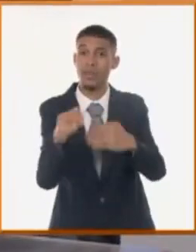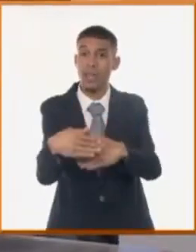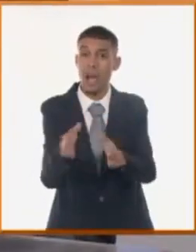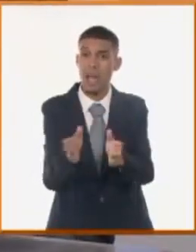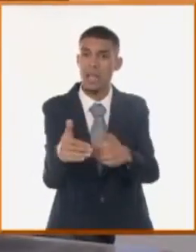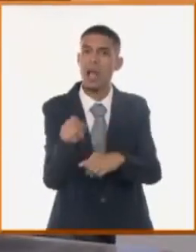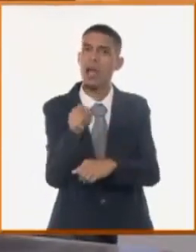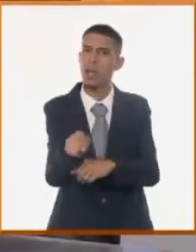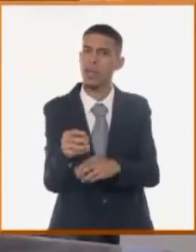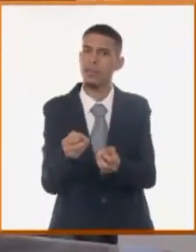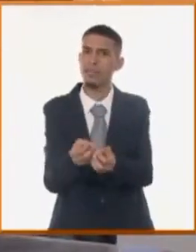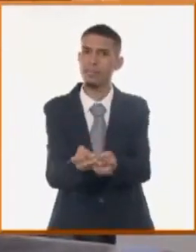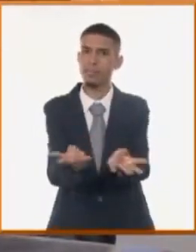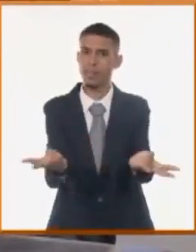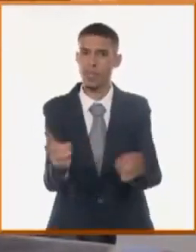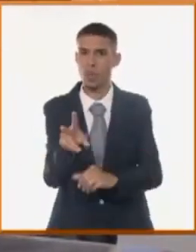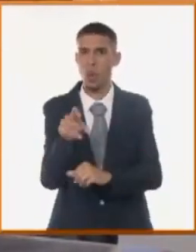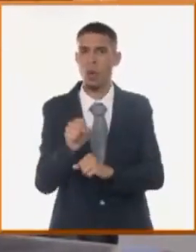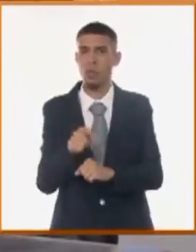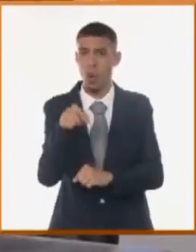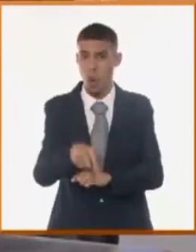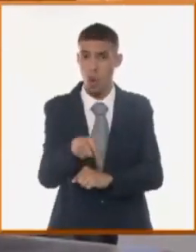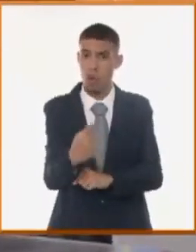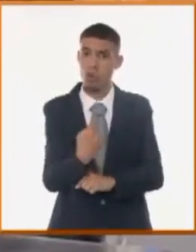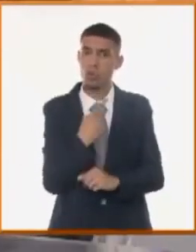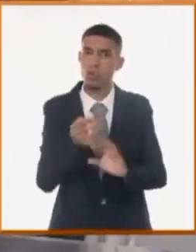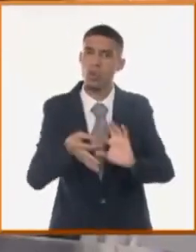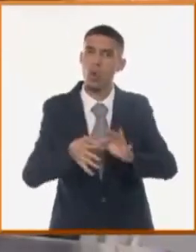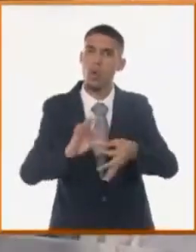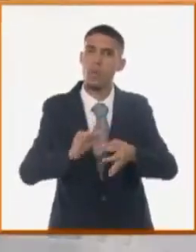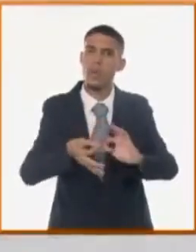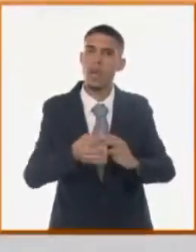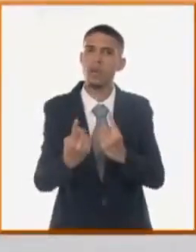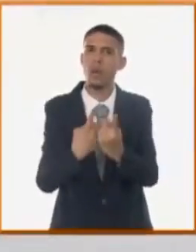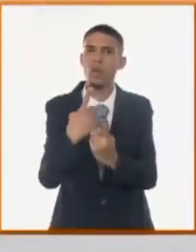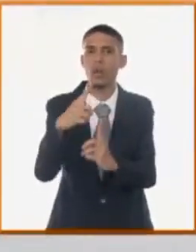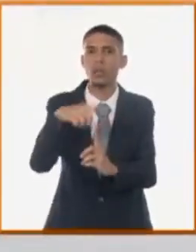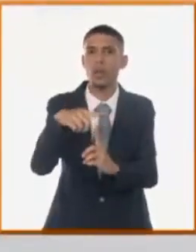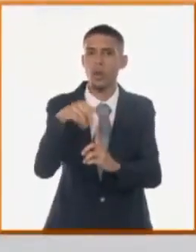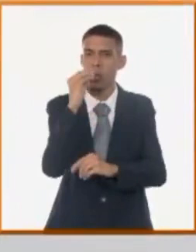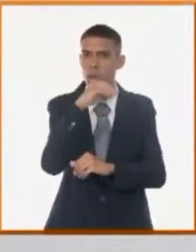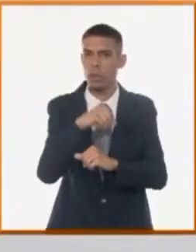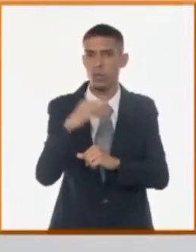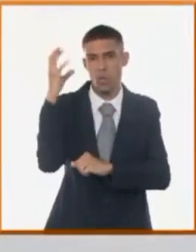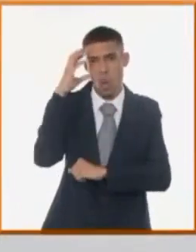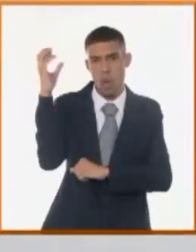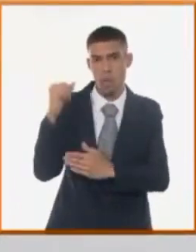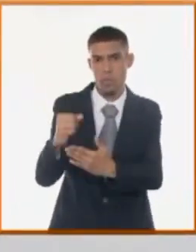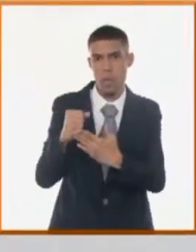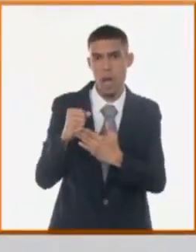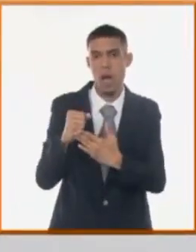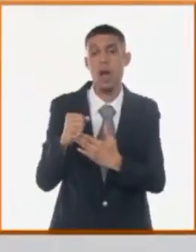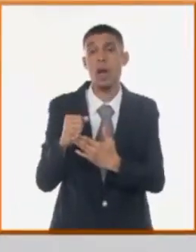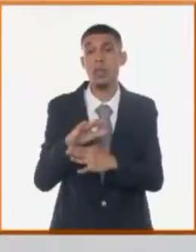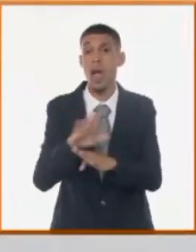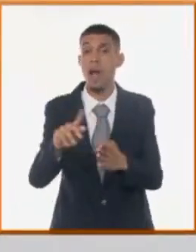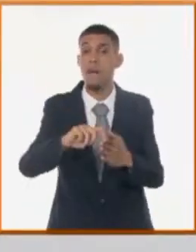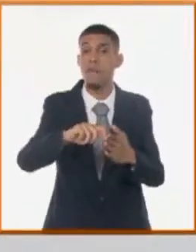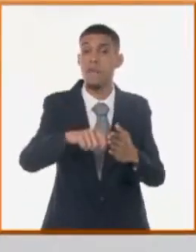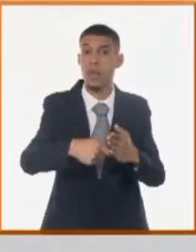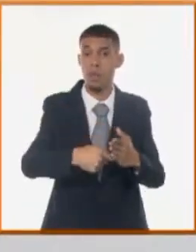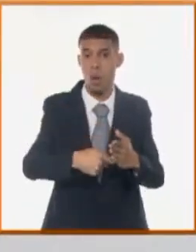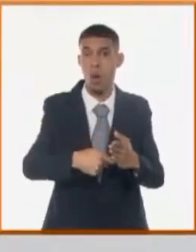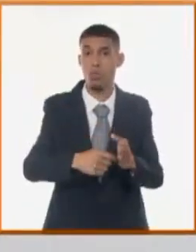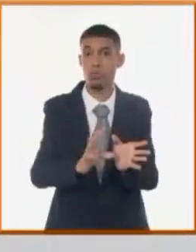nosotros se gestiona tecnología con gobiernos amigos. Específicamente, recientemente se firmó